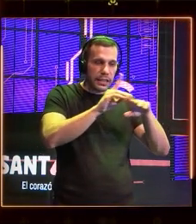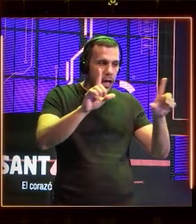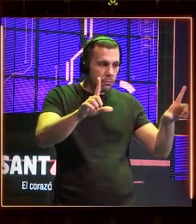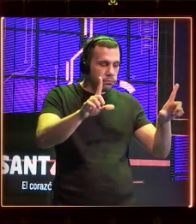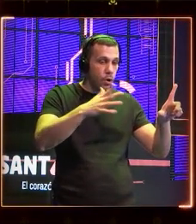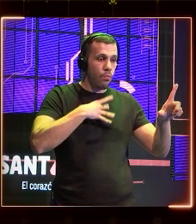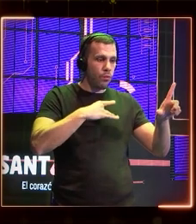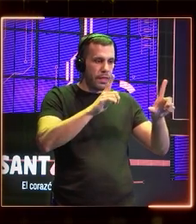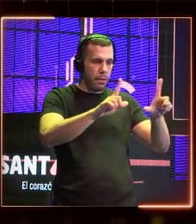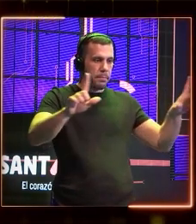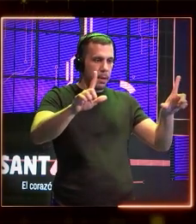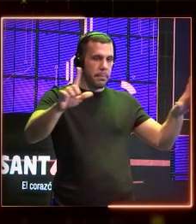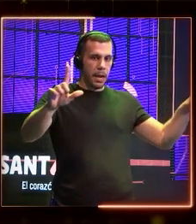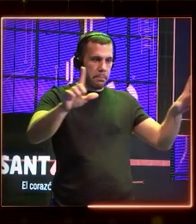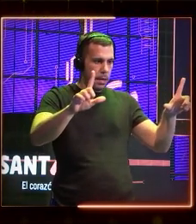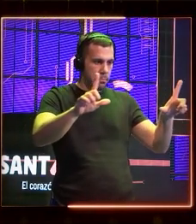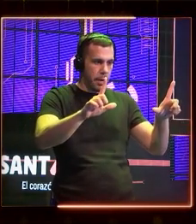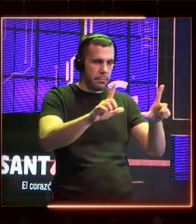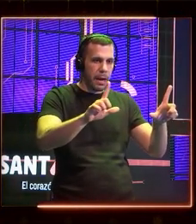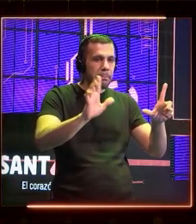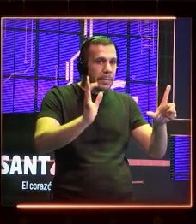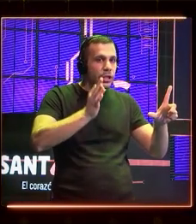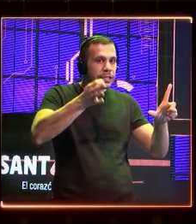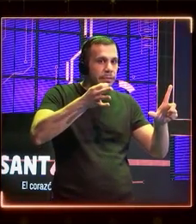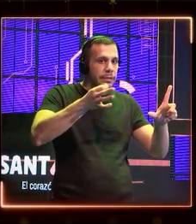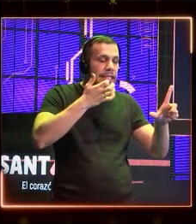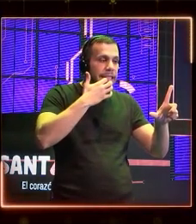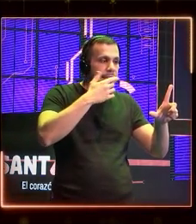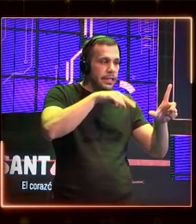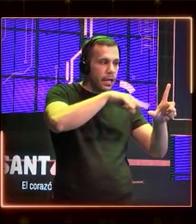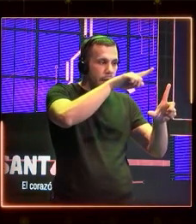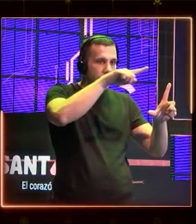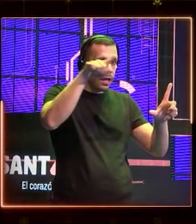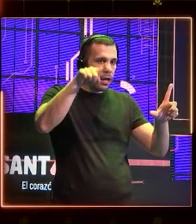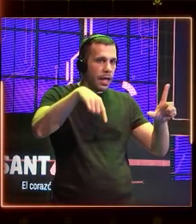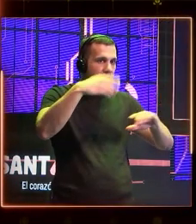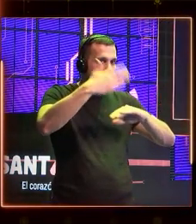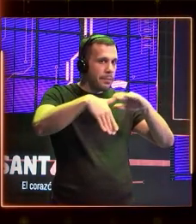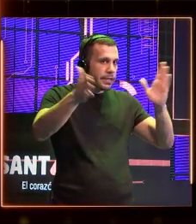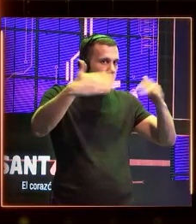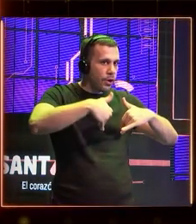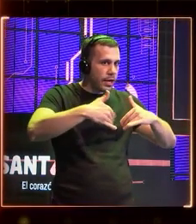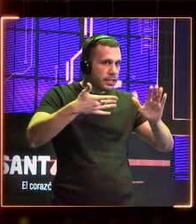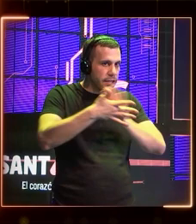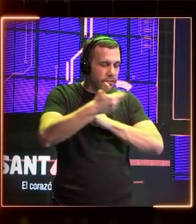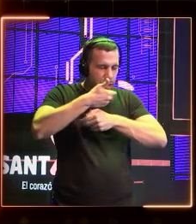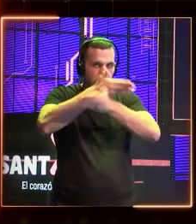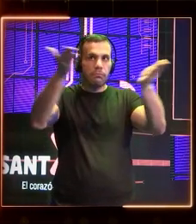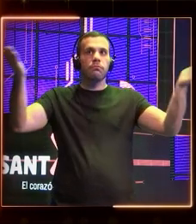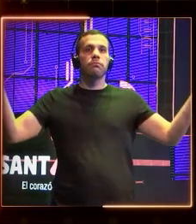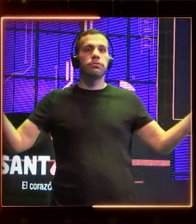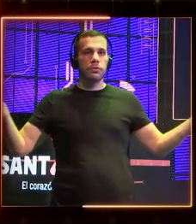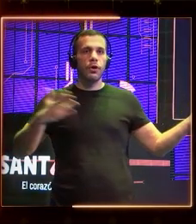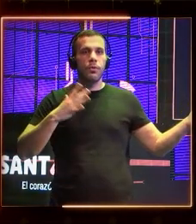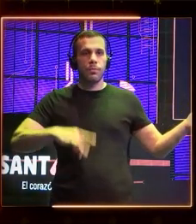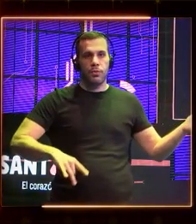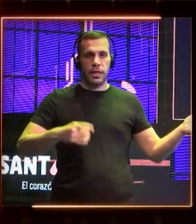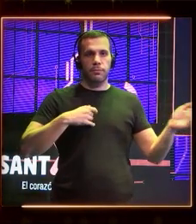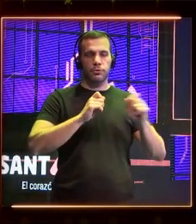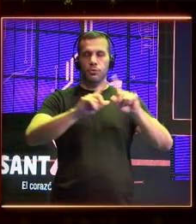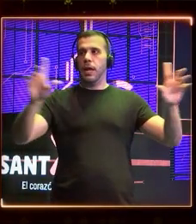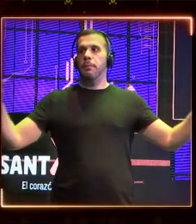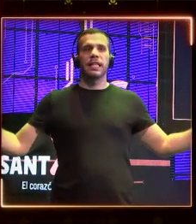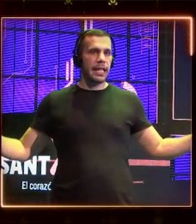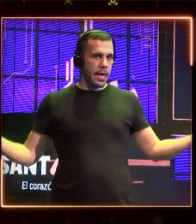puede ser así pero está confinado en una pantalla pero si no hay límites Y si podemos tener una pantalla de Safari aquí podemos tener el